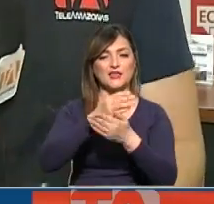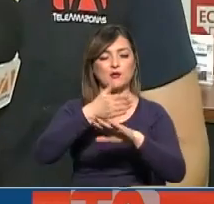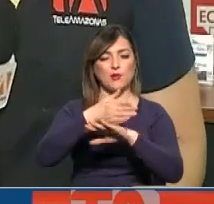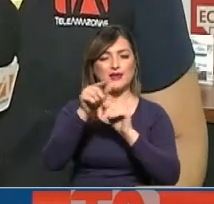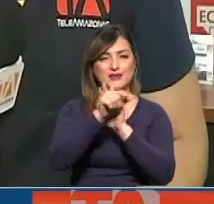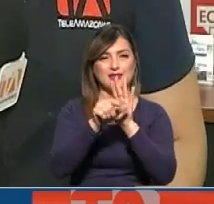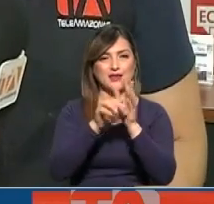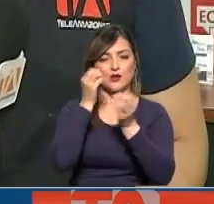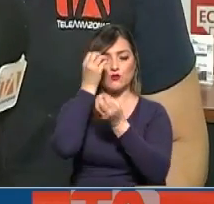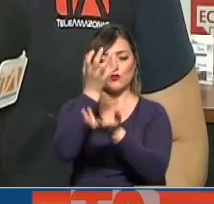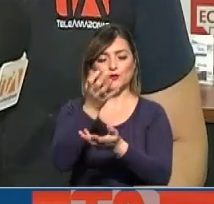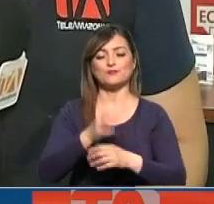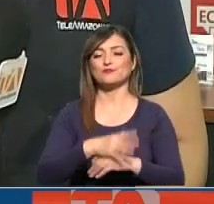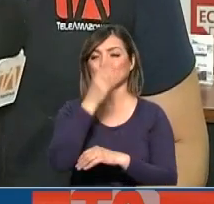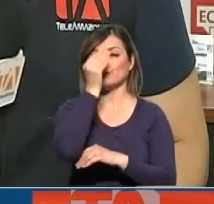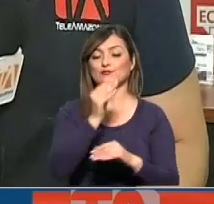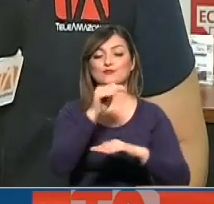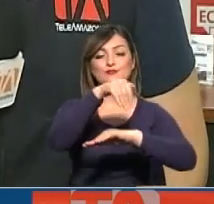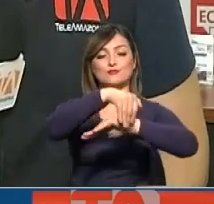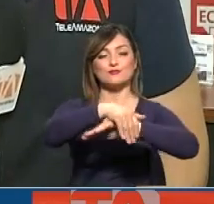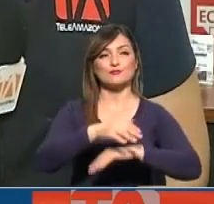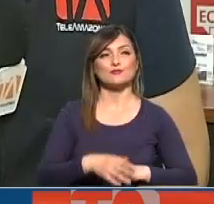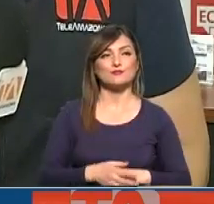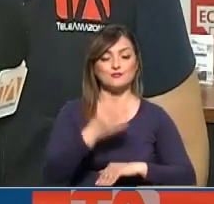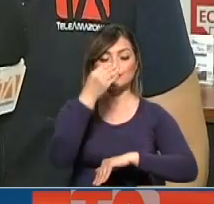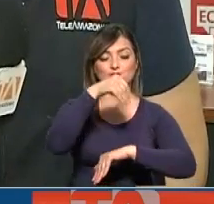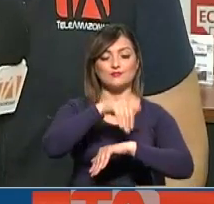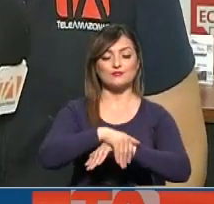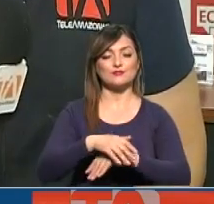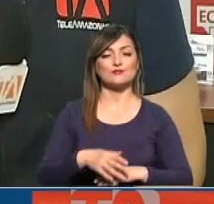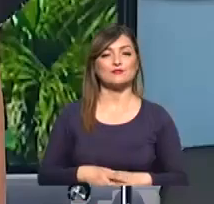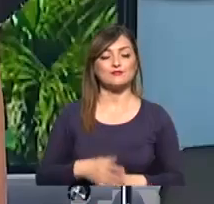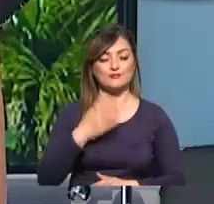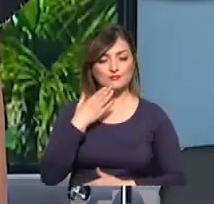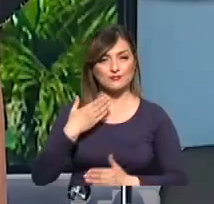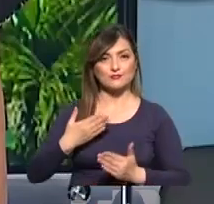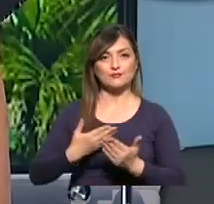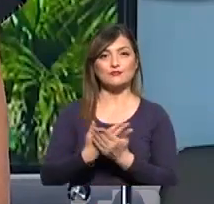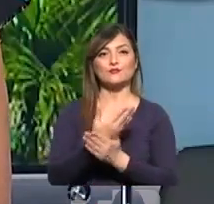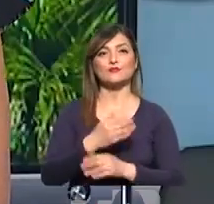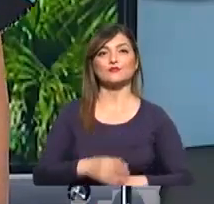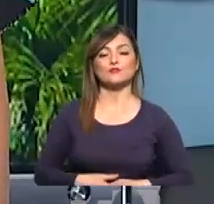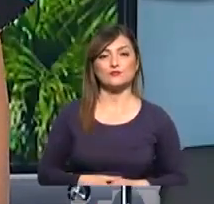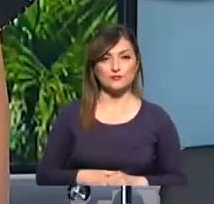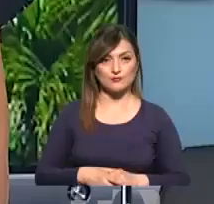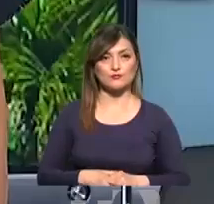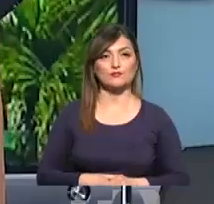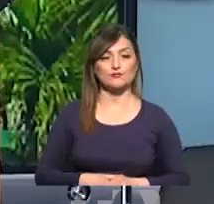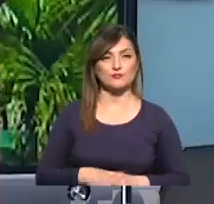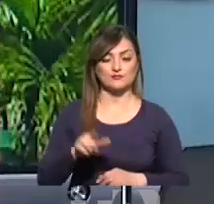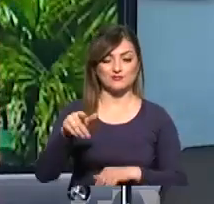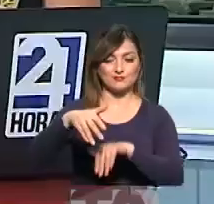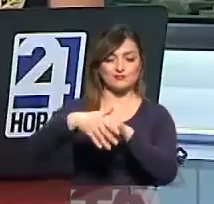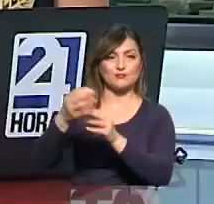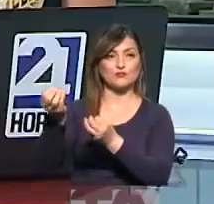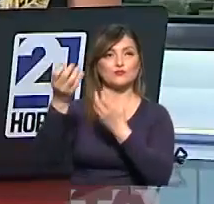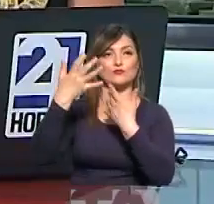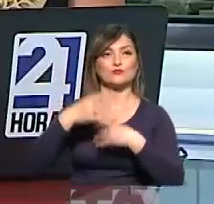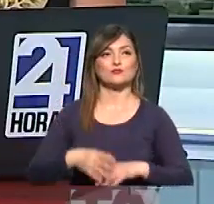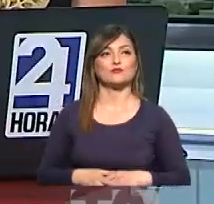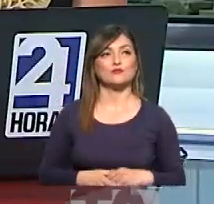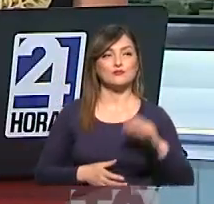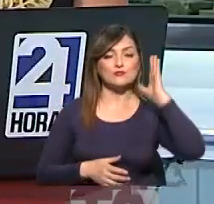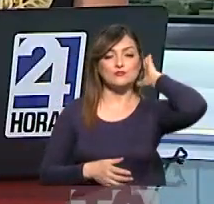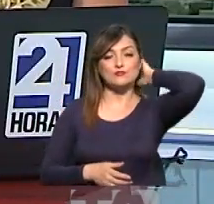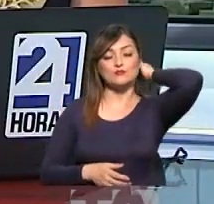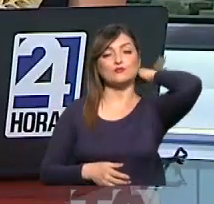detalles en las próximas emisiones. Muy buenas tardes. Buenas tardes también para ti, Luis Alfredo, y muchísimas gracias por ese reporte desde Machala, provincia del Oro.